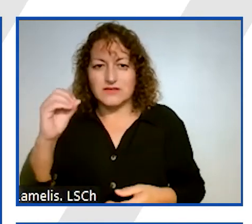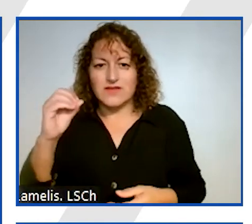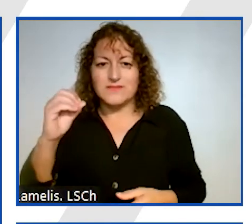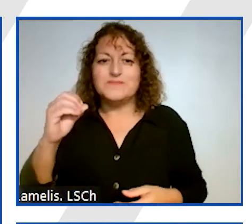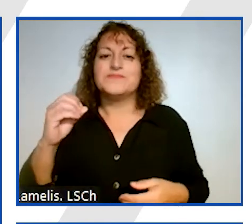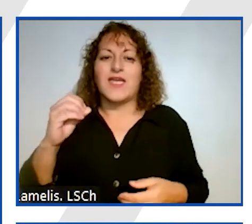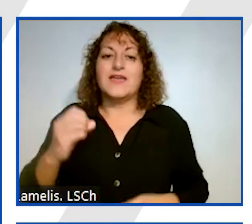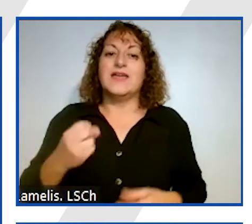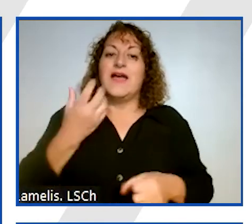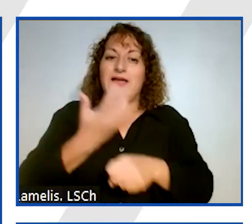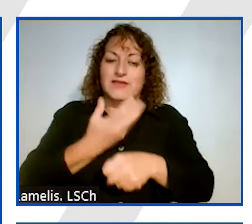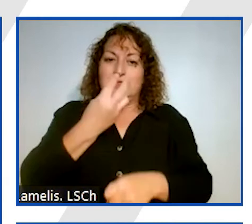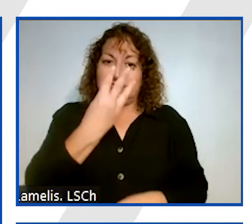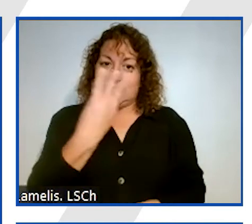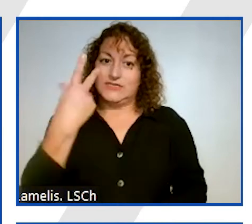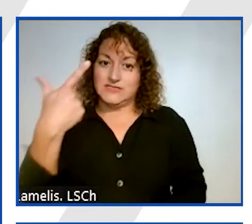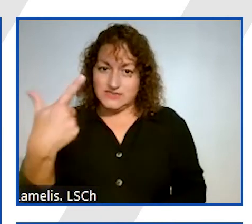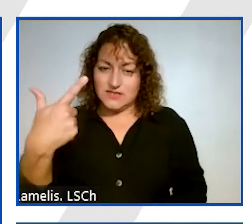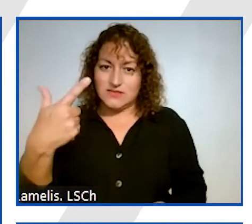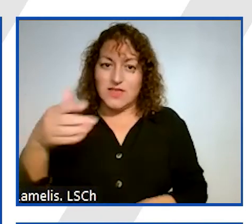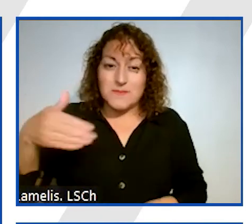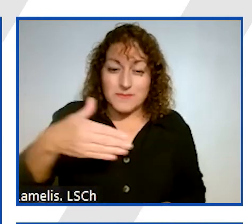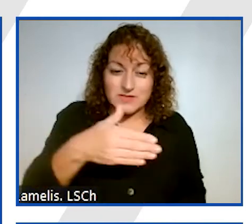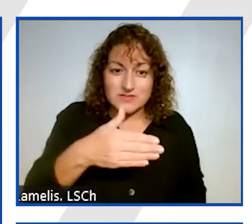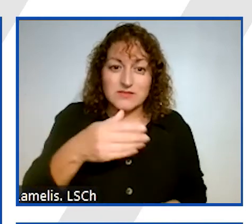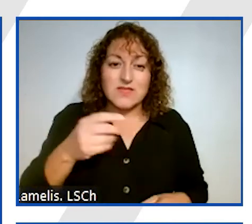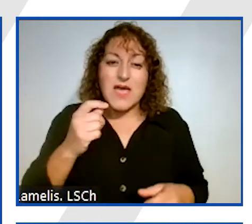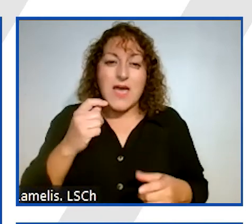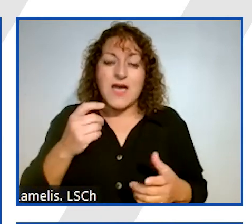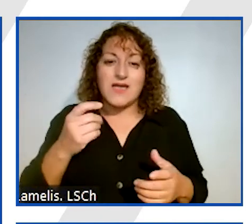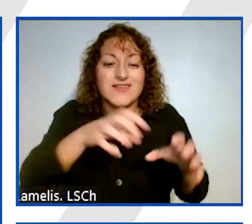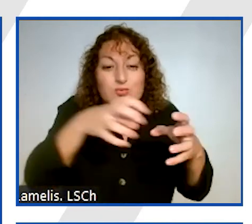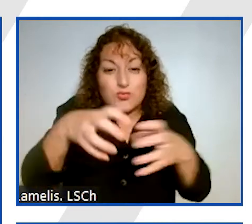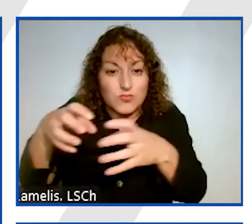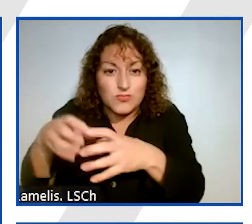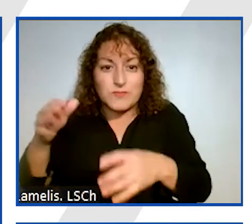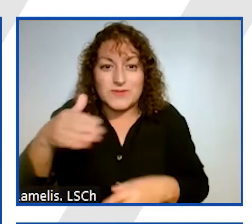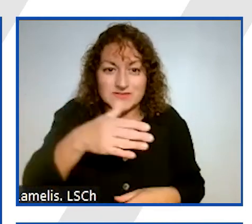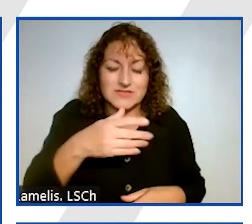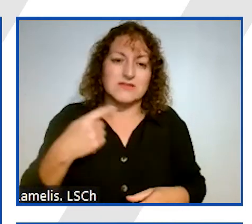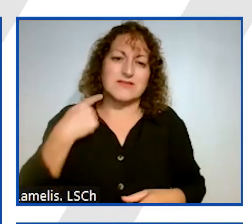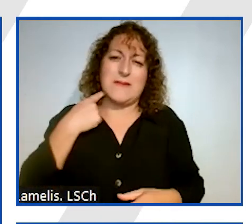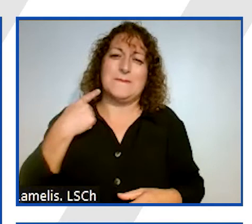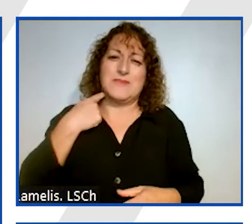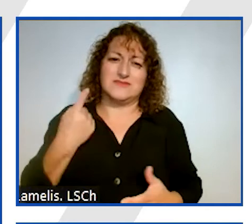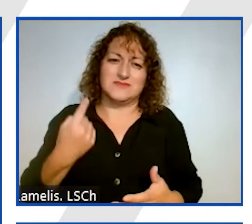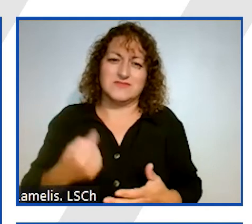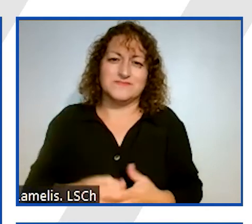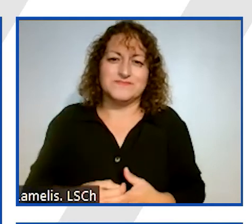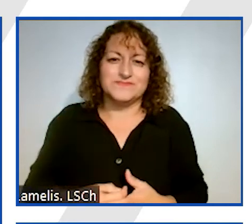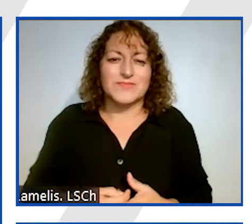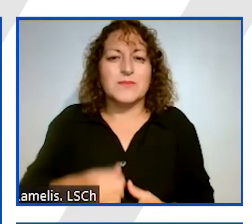37 especies en categoría de amenaza y 57 en categorías no amenazadas. Sin embargo, todavía quedan 10 especies donde no